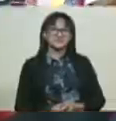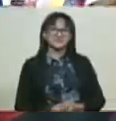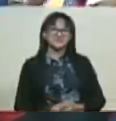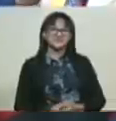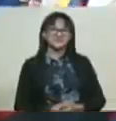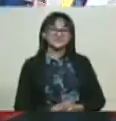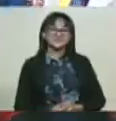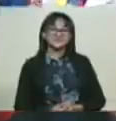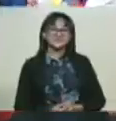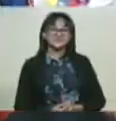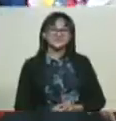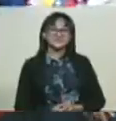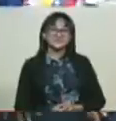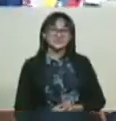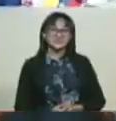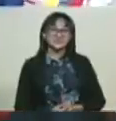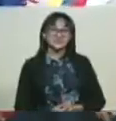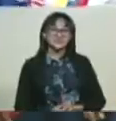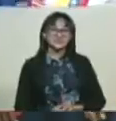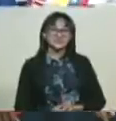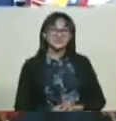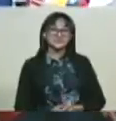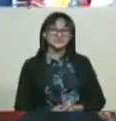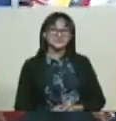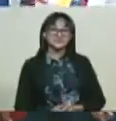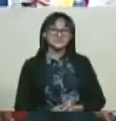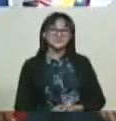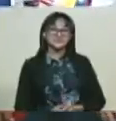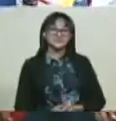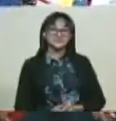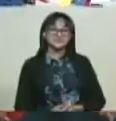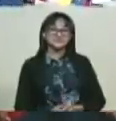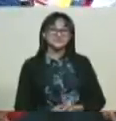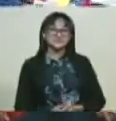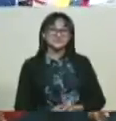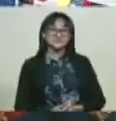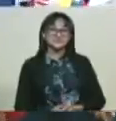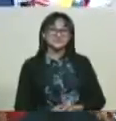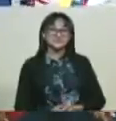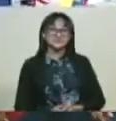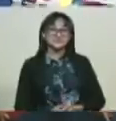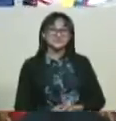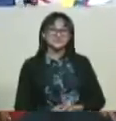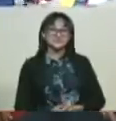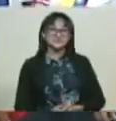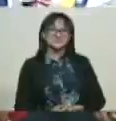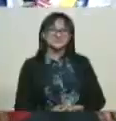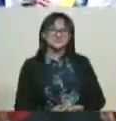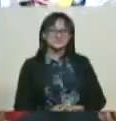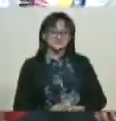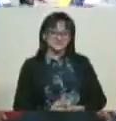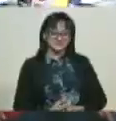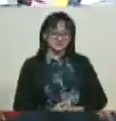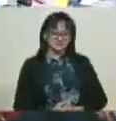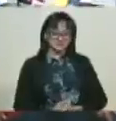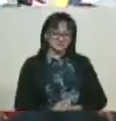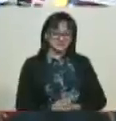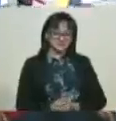si no se lo voy a decir despacito para que lo escuchen la oligarquía